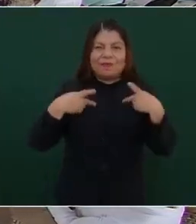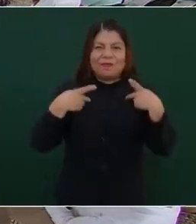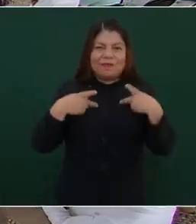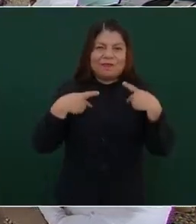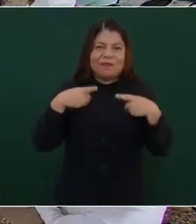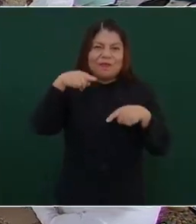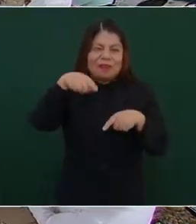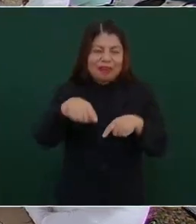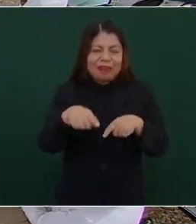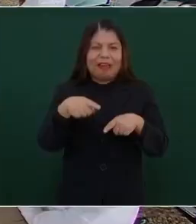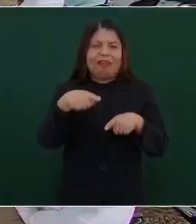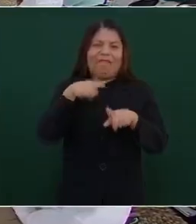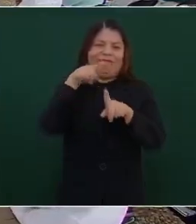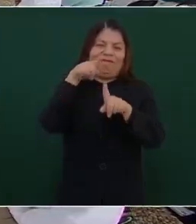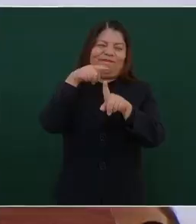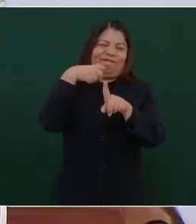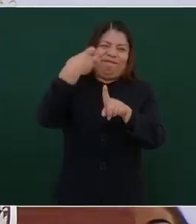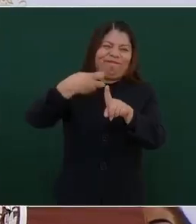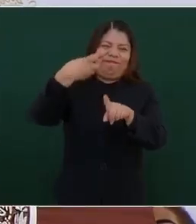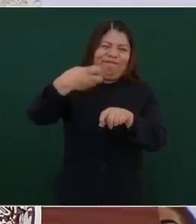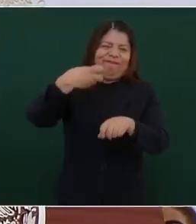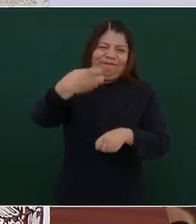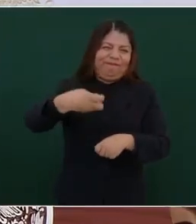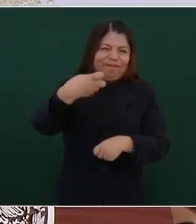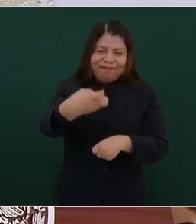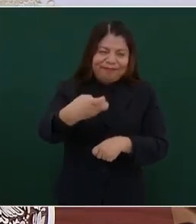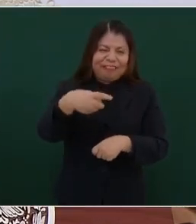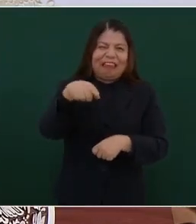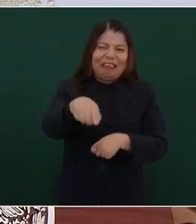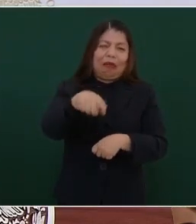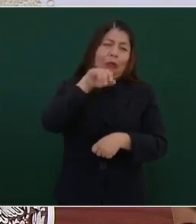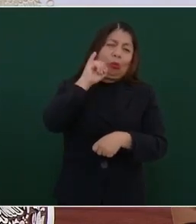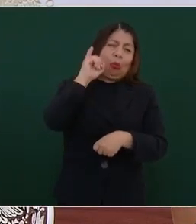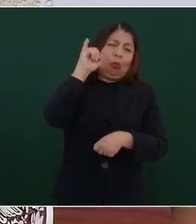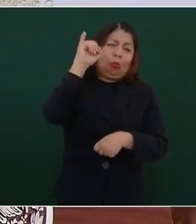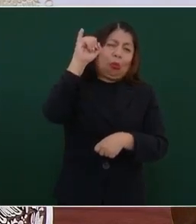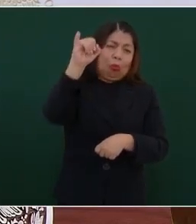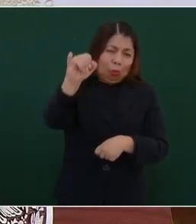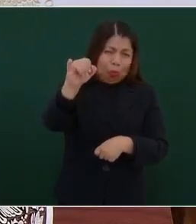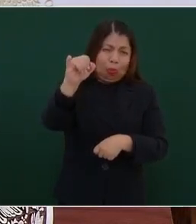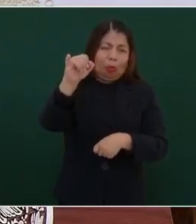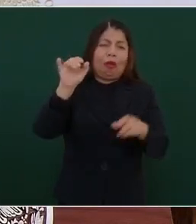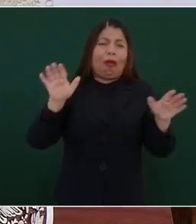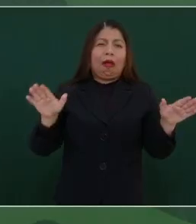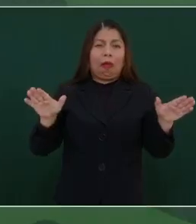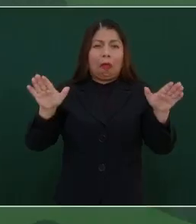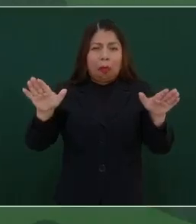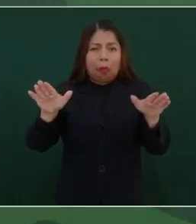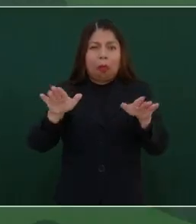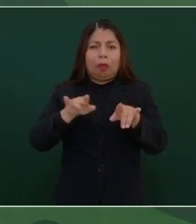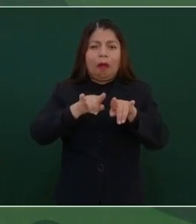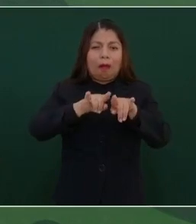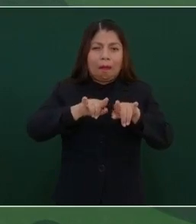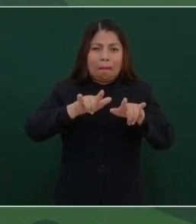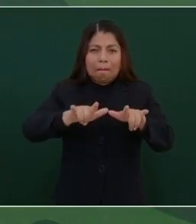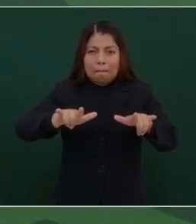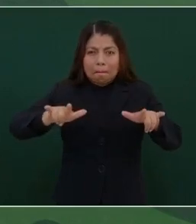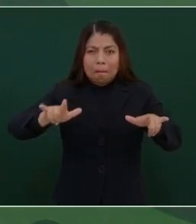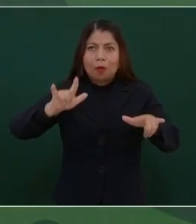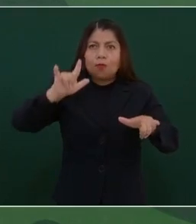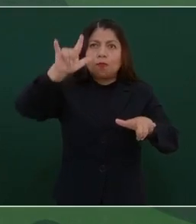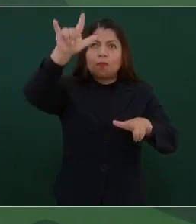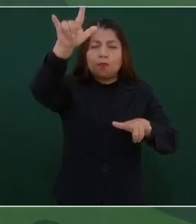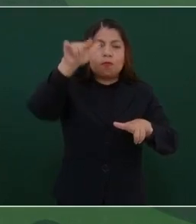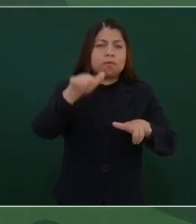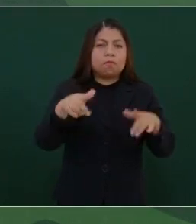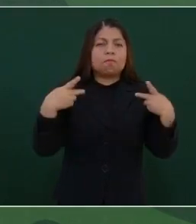las moscas, que estaba muy lejos, y ahora resulta, con el tiempo, pues